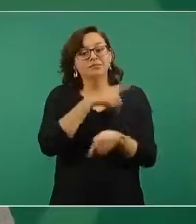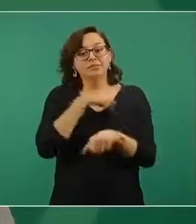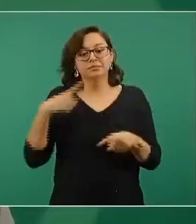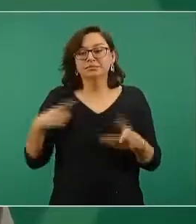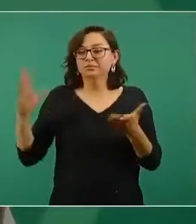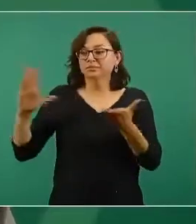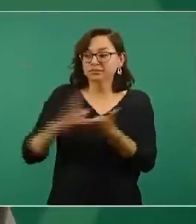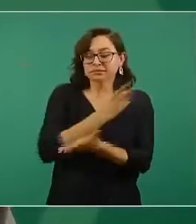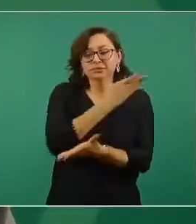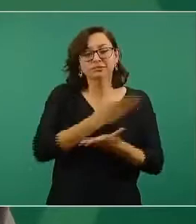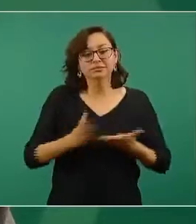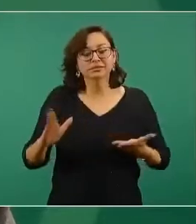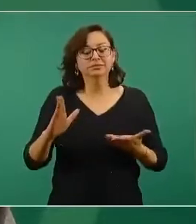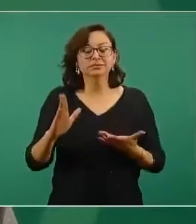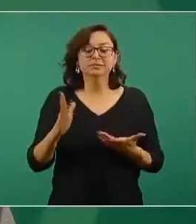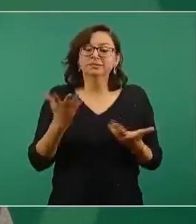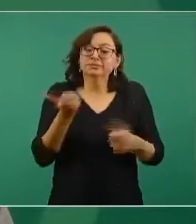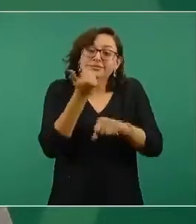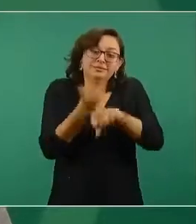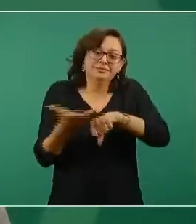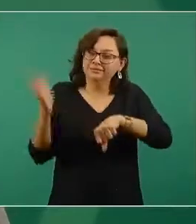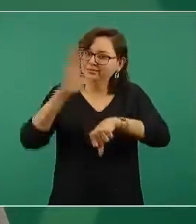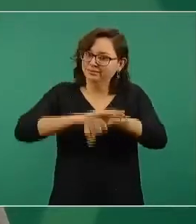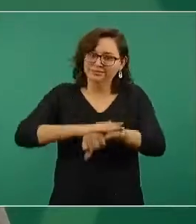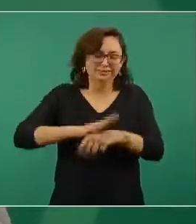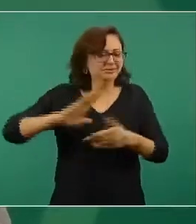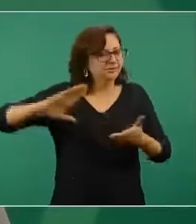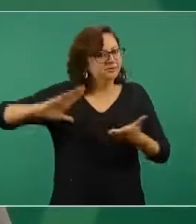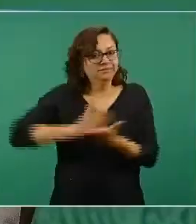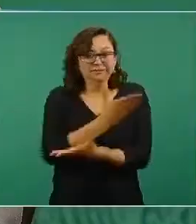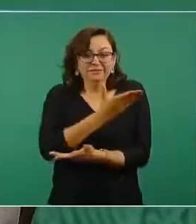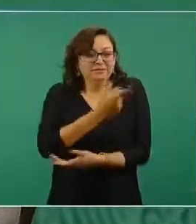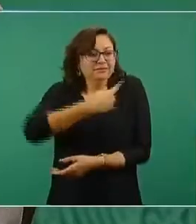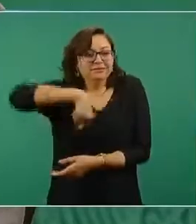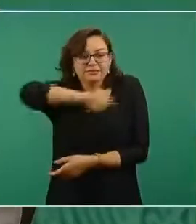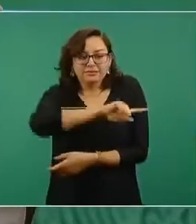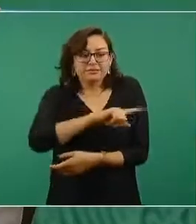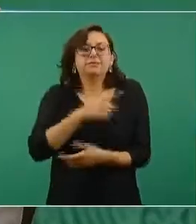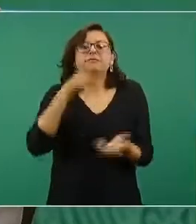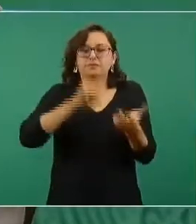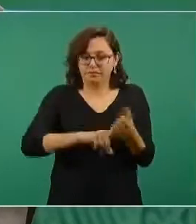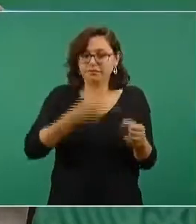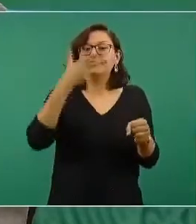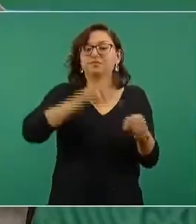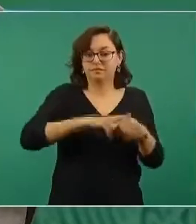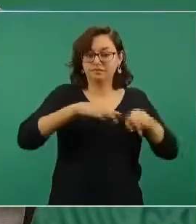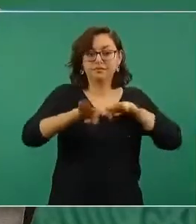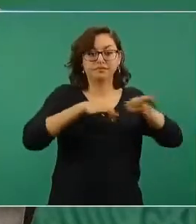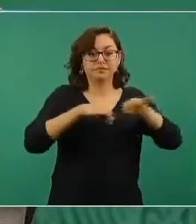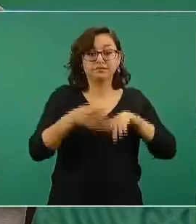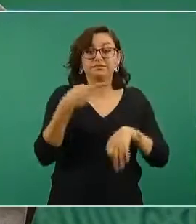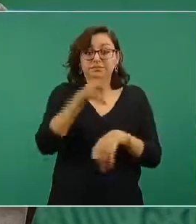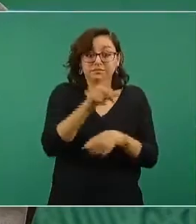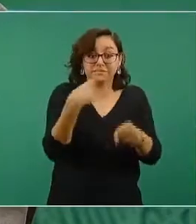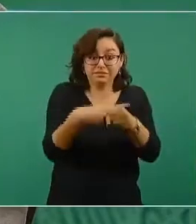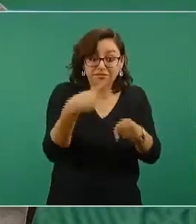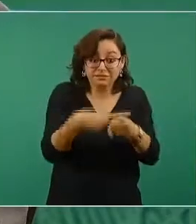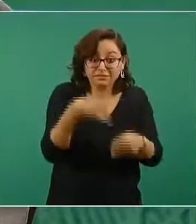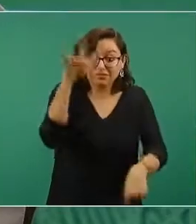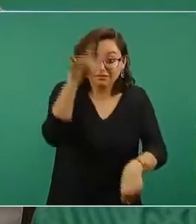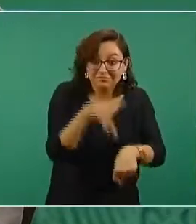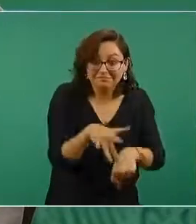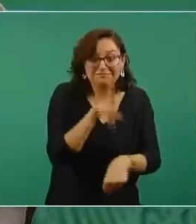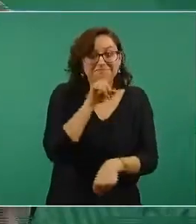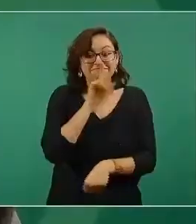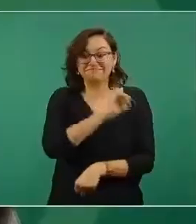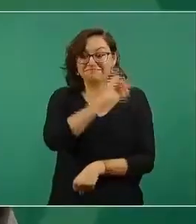como de tercera línea, que son personas que nunca o no tienen ningún contacto con pacientes, ¿no? Y